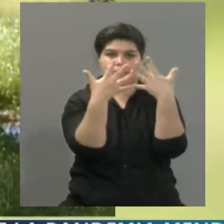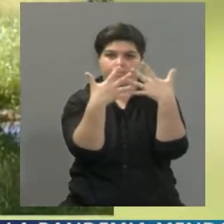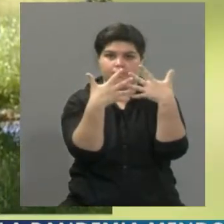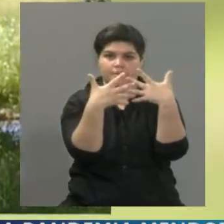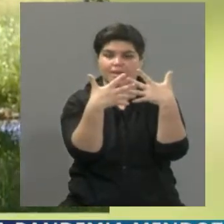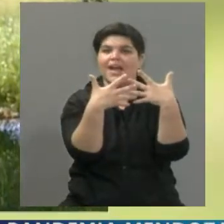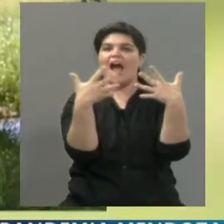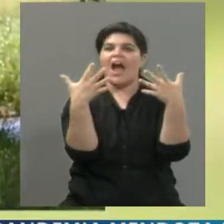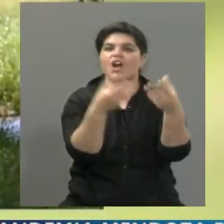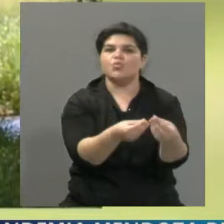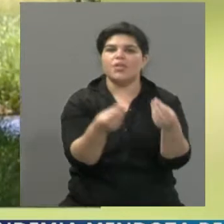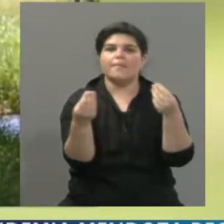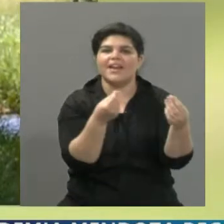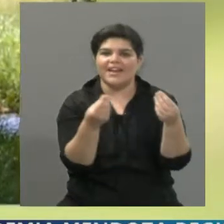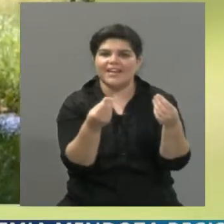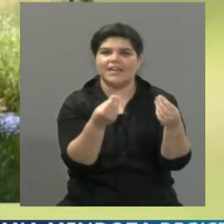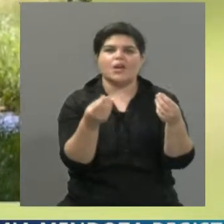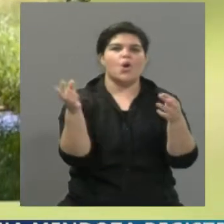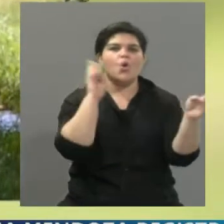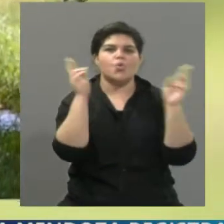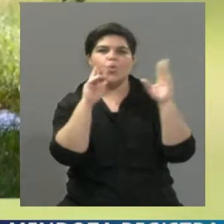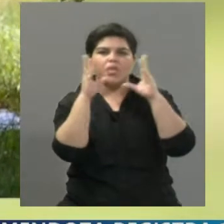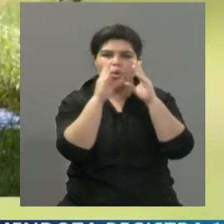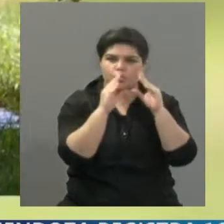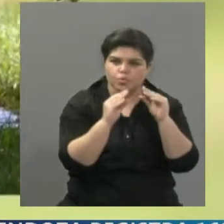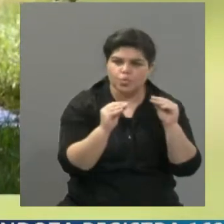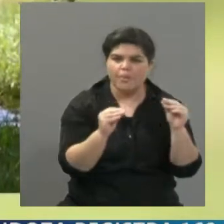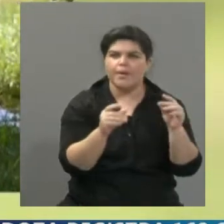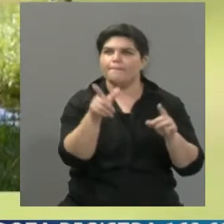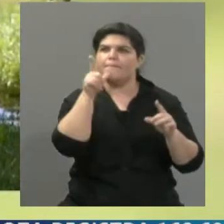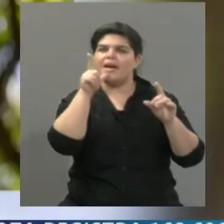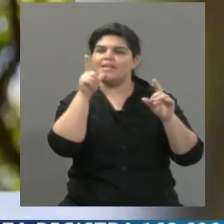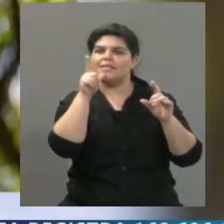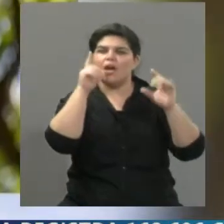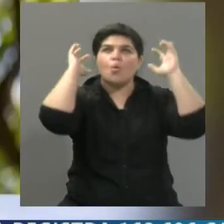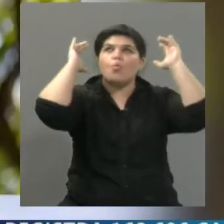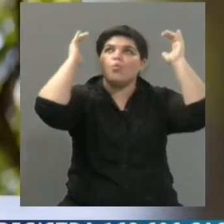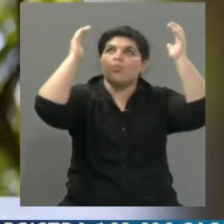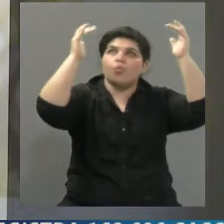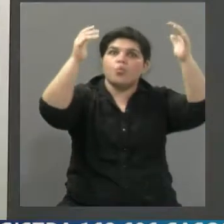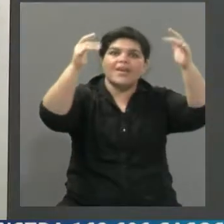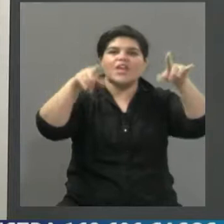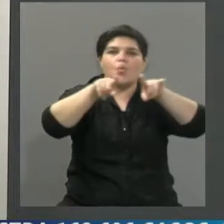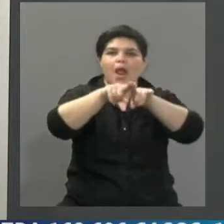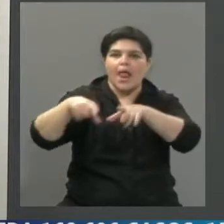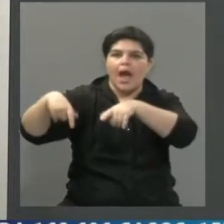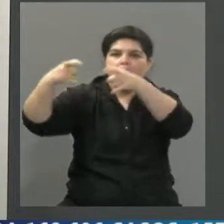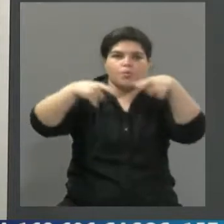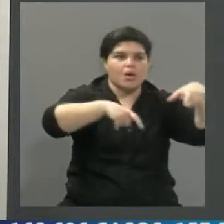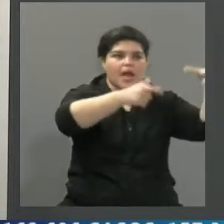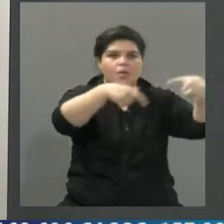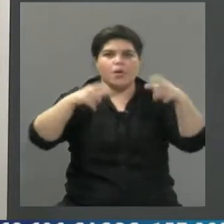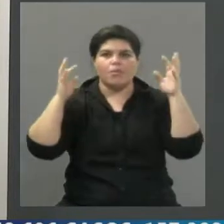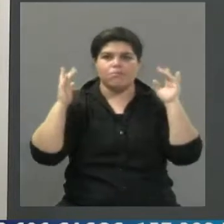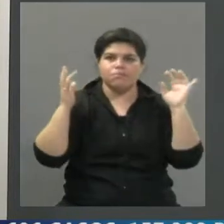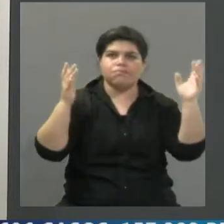es calorías, más ruido, más... Que sea como una especie de toldo con árboles, ¿no? Que sea una cosa así, que se genere como una especie